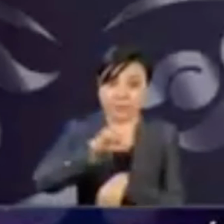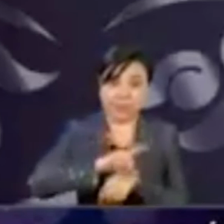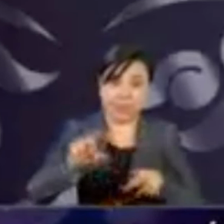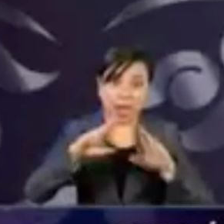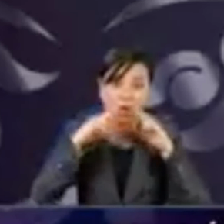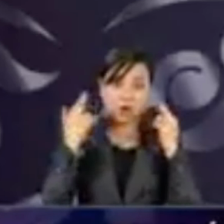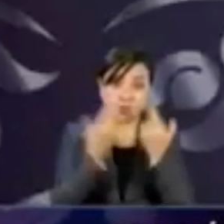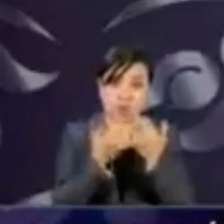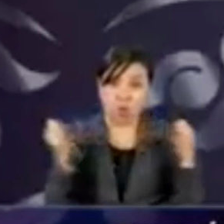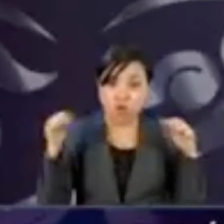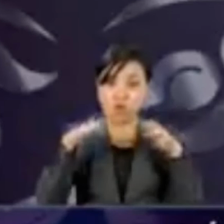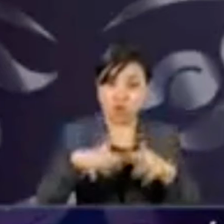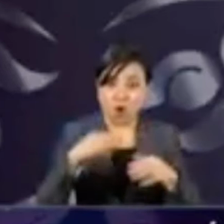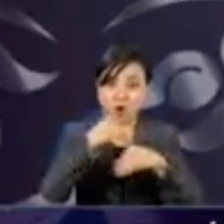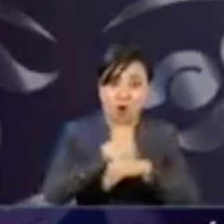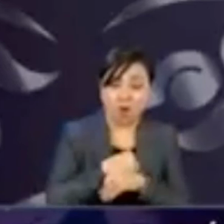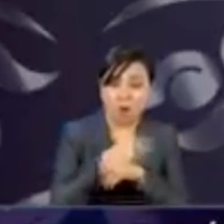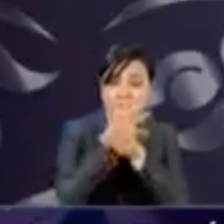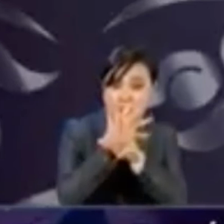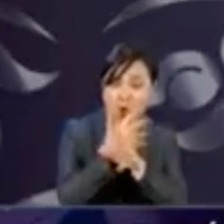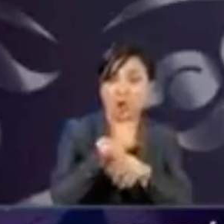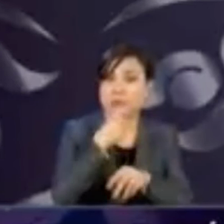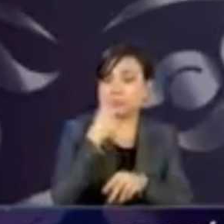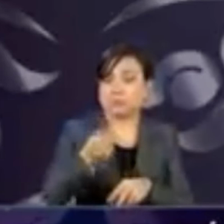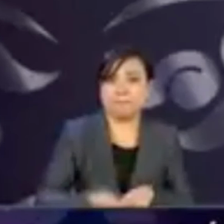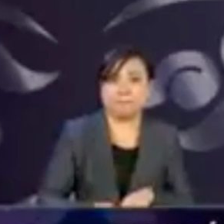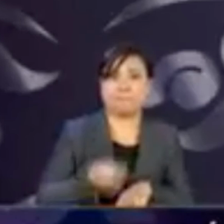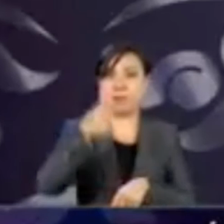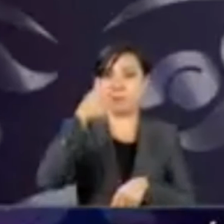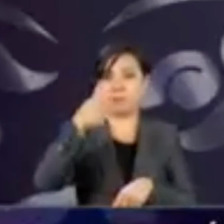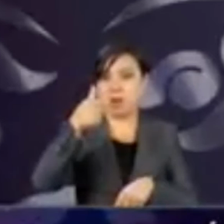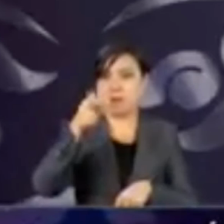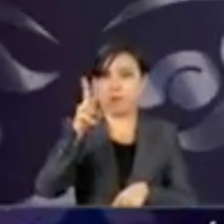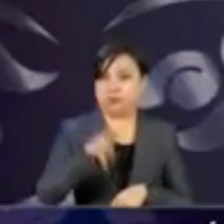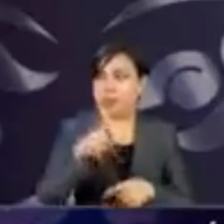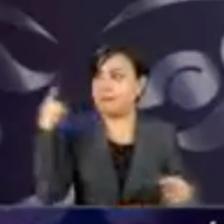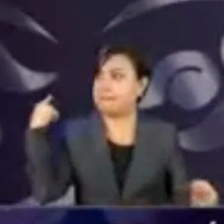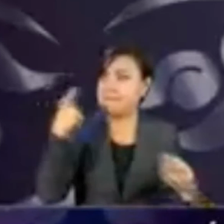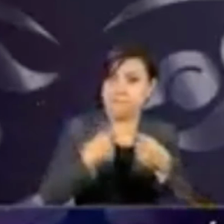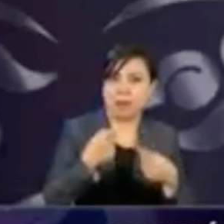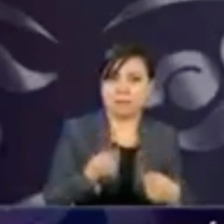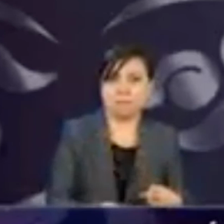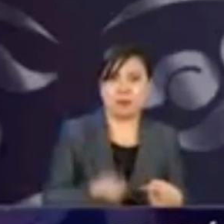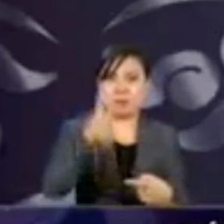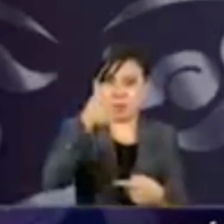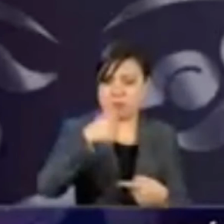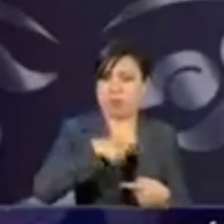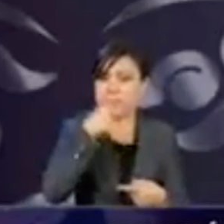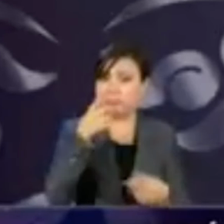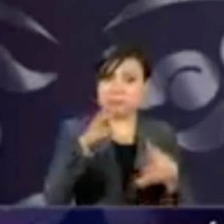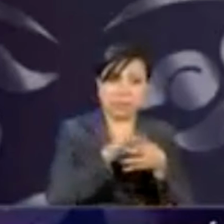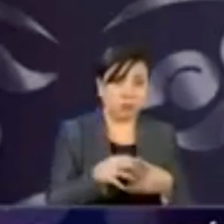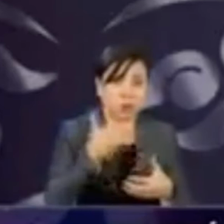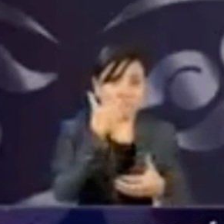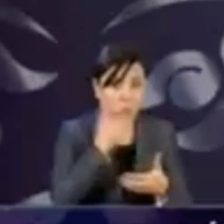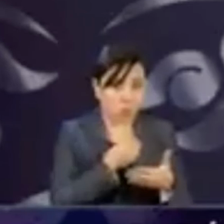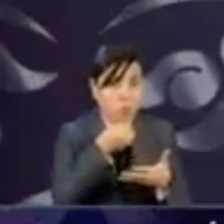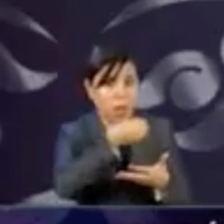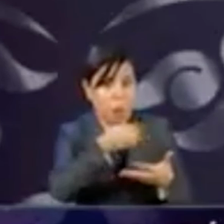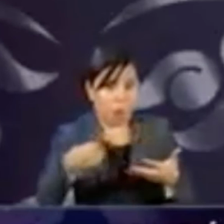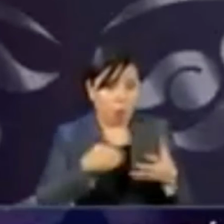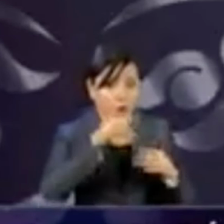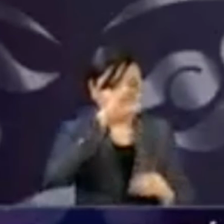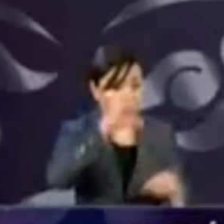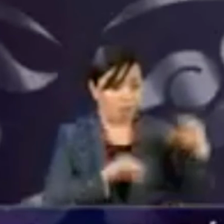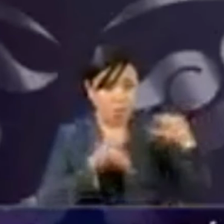con los acuerdos mordaza porque se restringen los temas porque se altera el orden no tiene facultades la